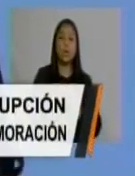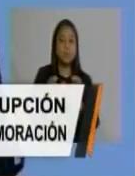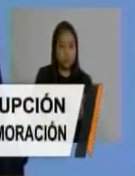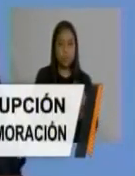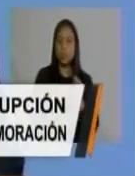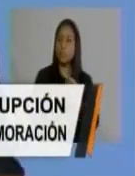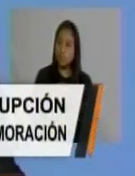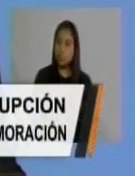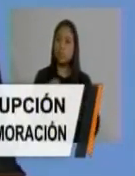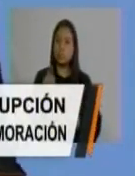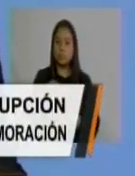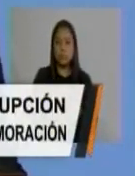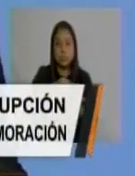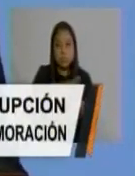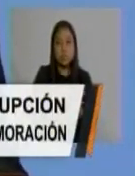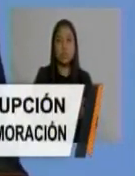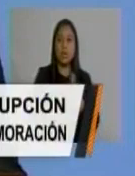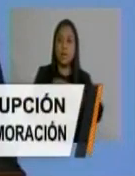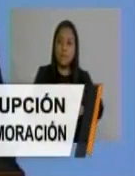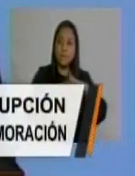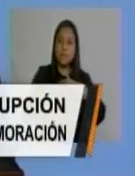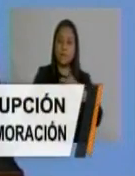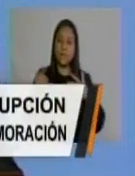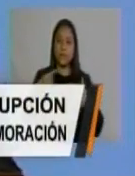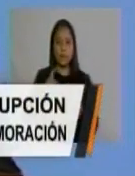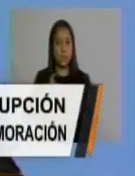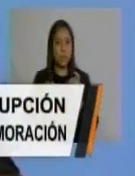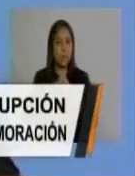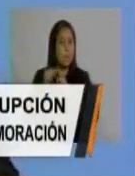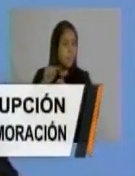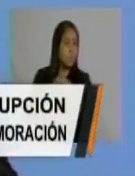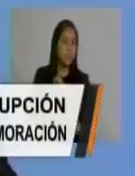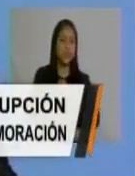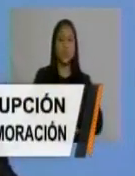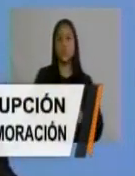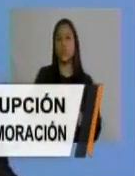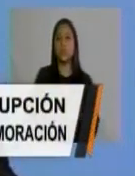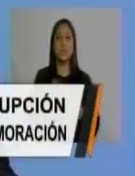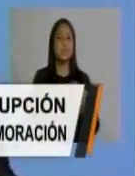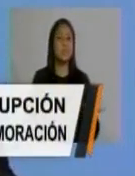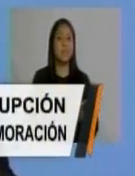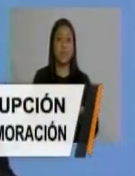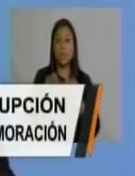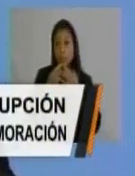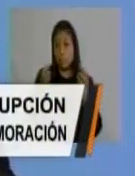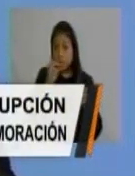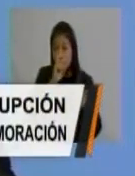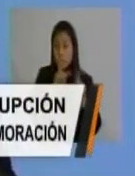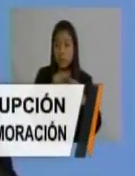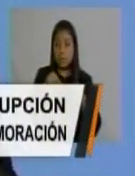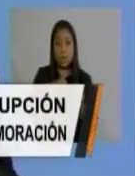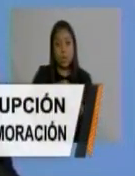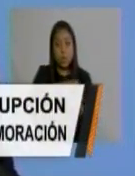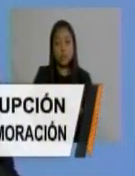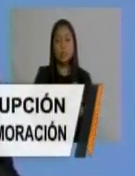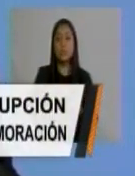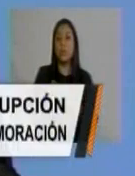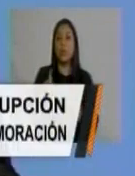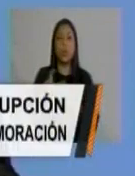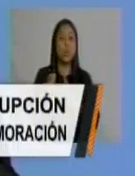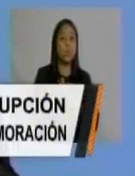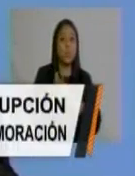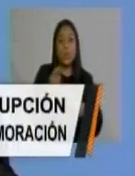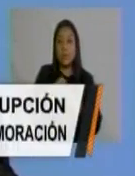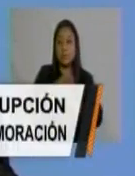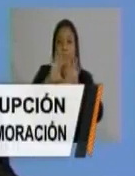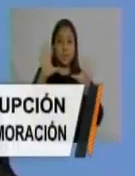que están sentando las bases para un cambio profundo del funcionario y servidor público, así como consolidar una cultura de